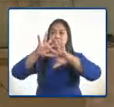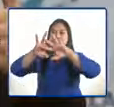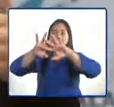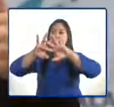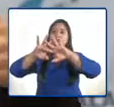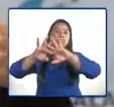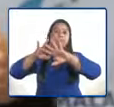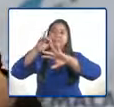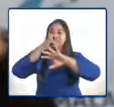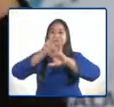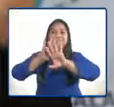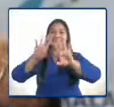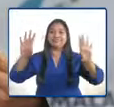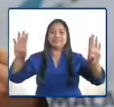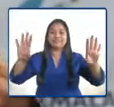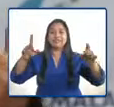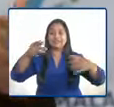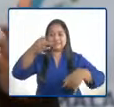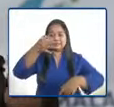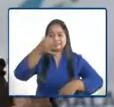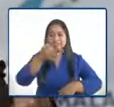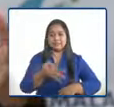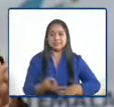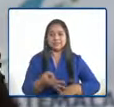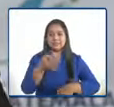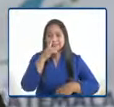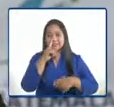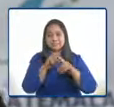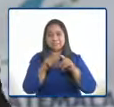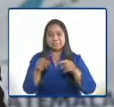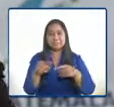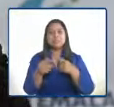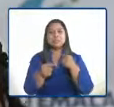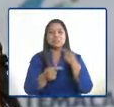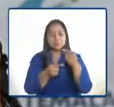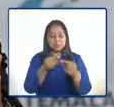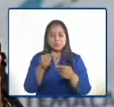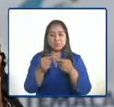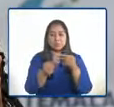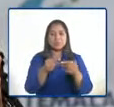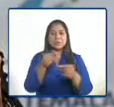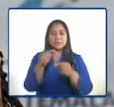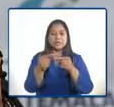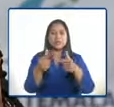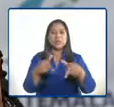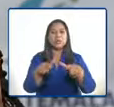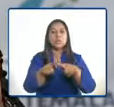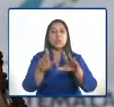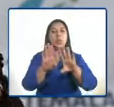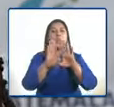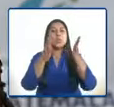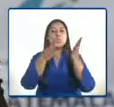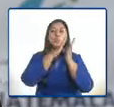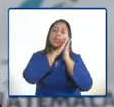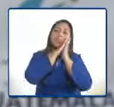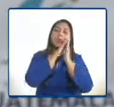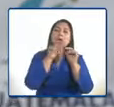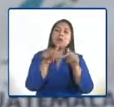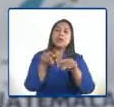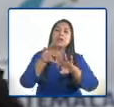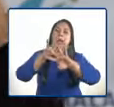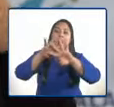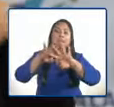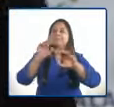un trato basado en dignidad y que es progresivo. Entran a un dormitorio primero y así